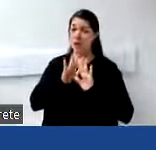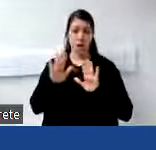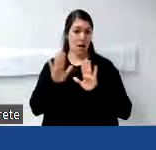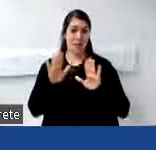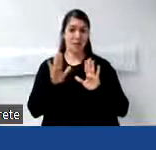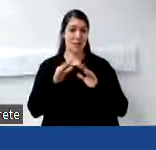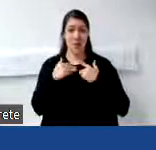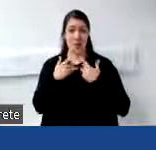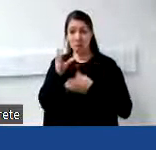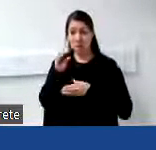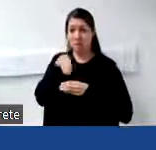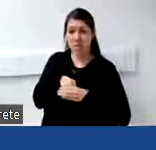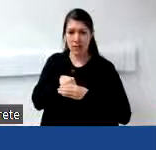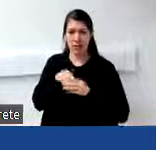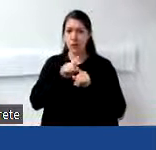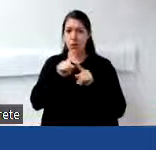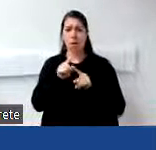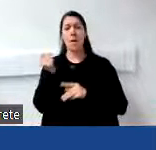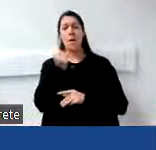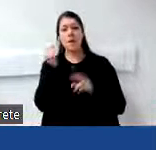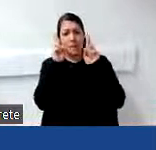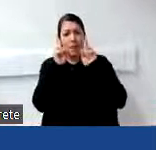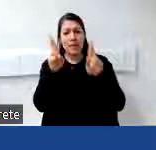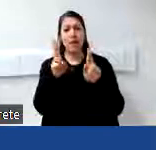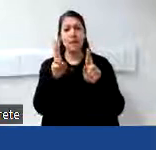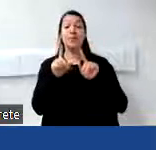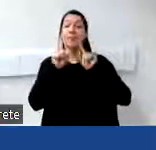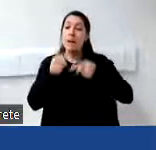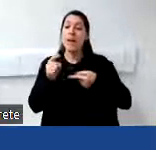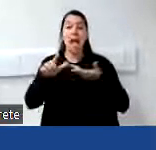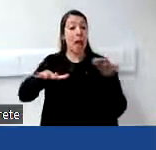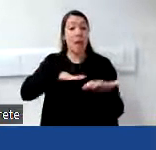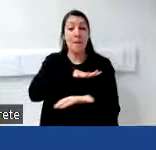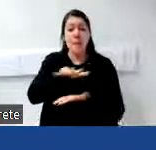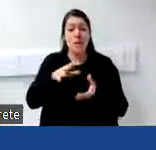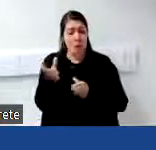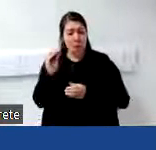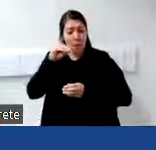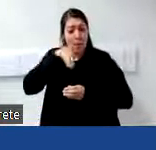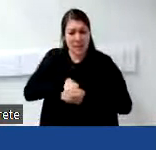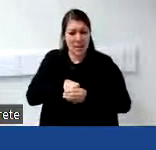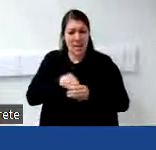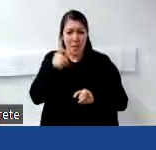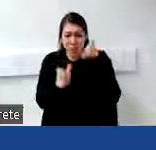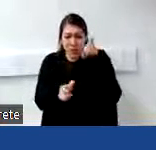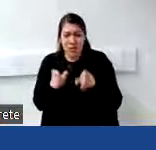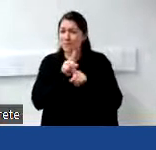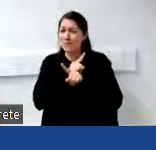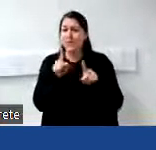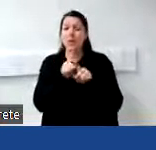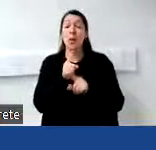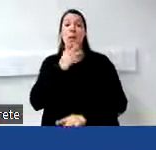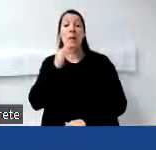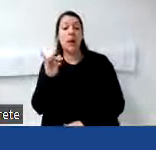muy importante respetar eso y también su espacio, ¿tá? No invadir a la persona, no por